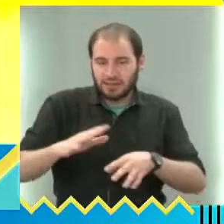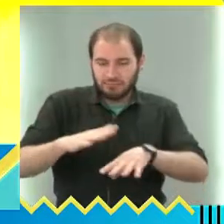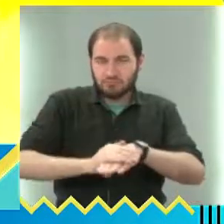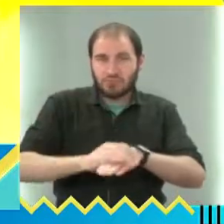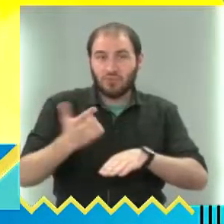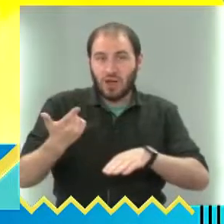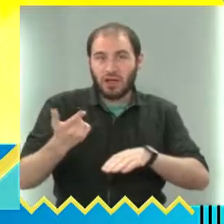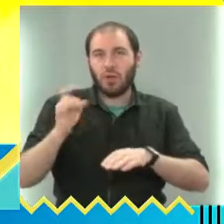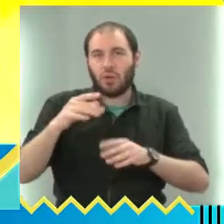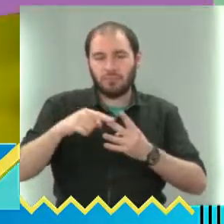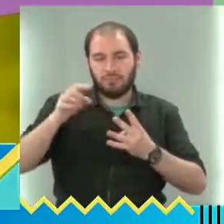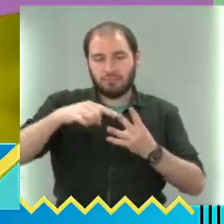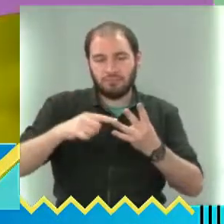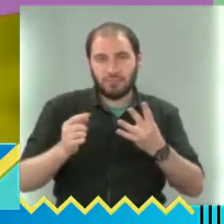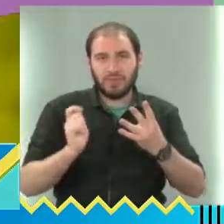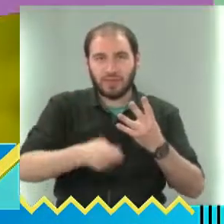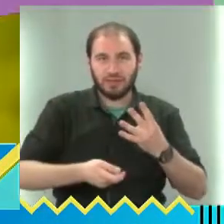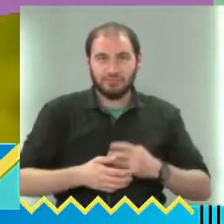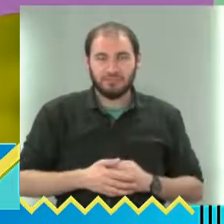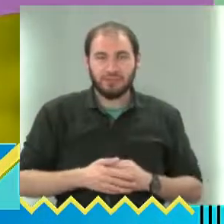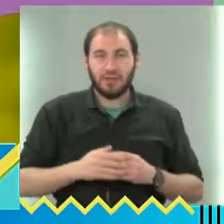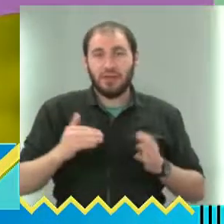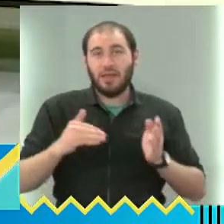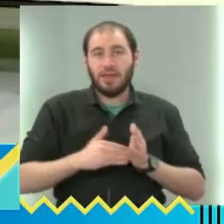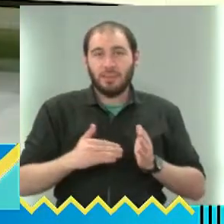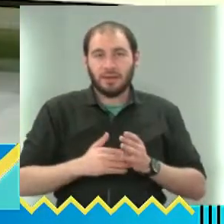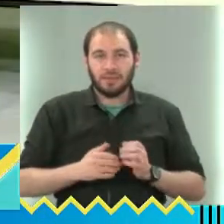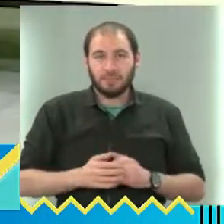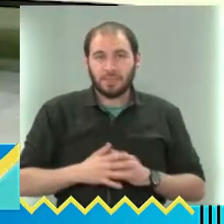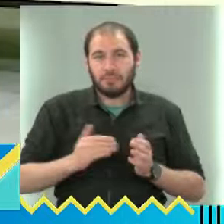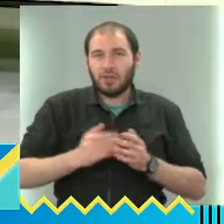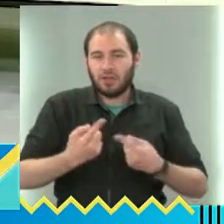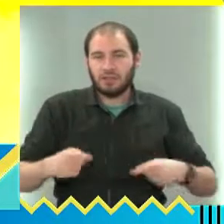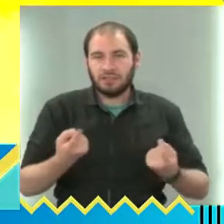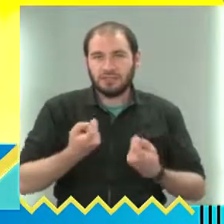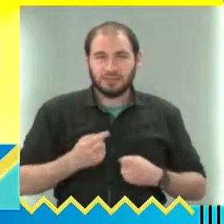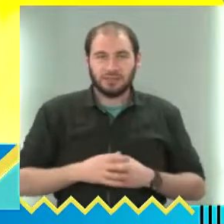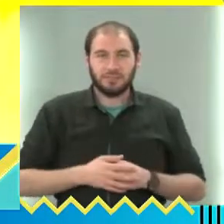vamos a aportar plasma, plaquetas o crío, dependiendo lo que le haga falta.